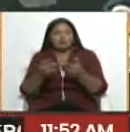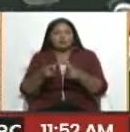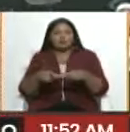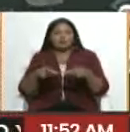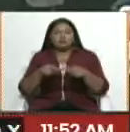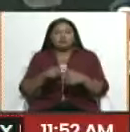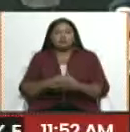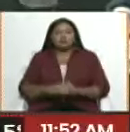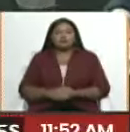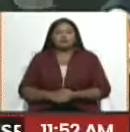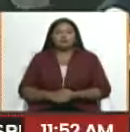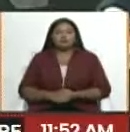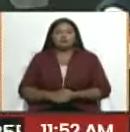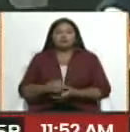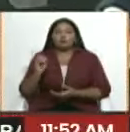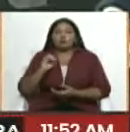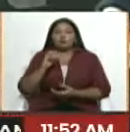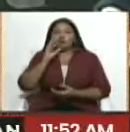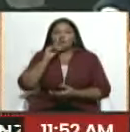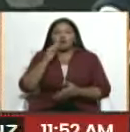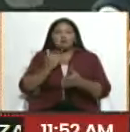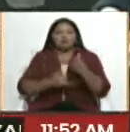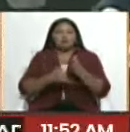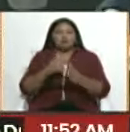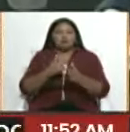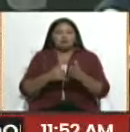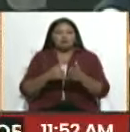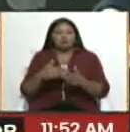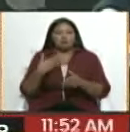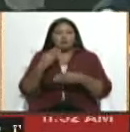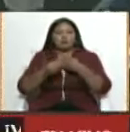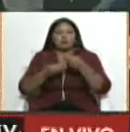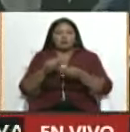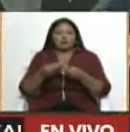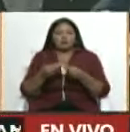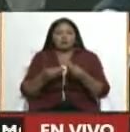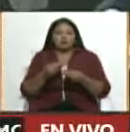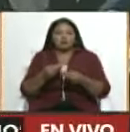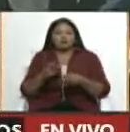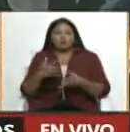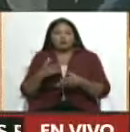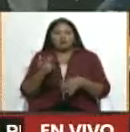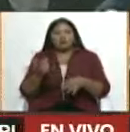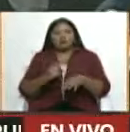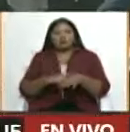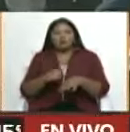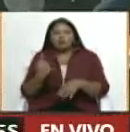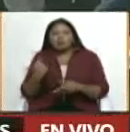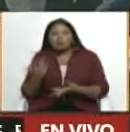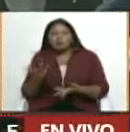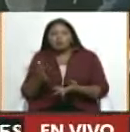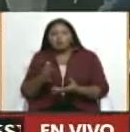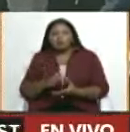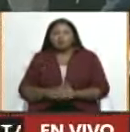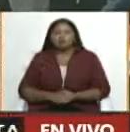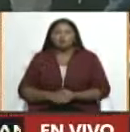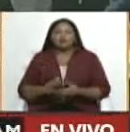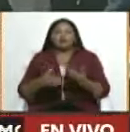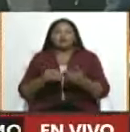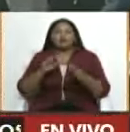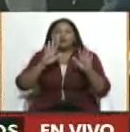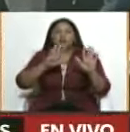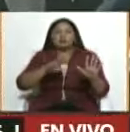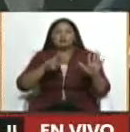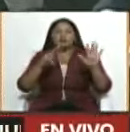residencia o no esté inscrito, lo pueden hacer durante... ¿Hasta qué tiempo, rector? Hasta el